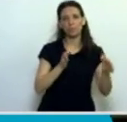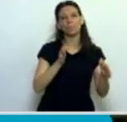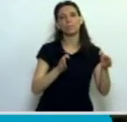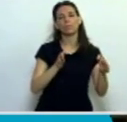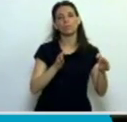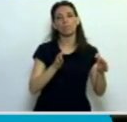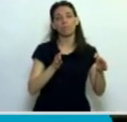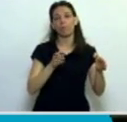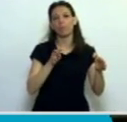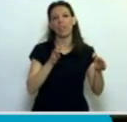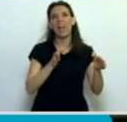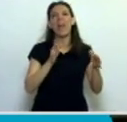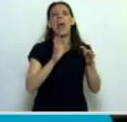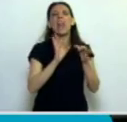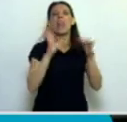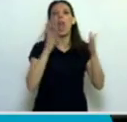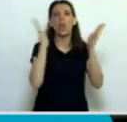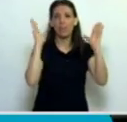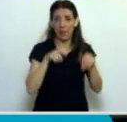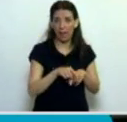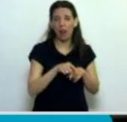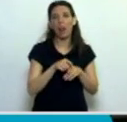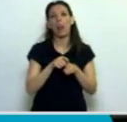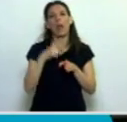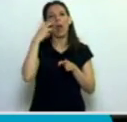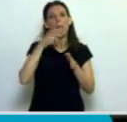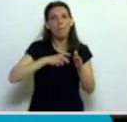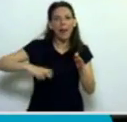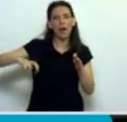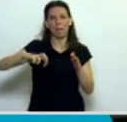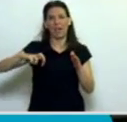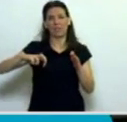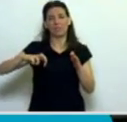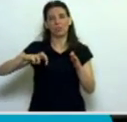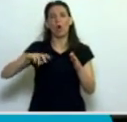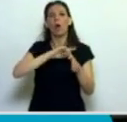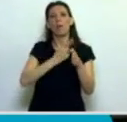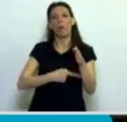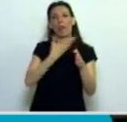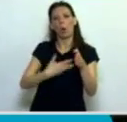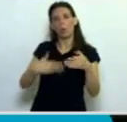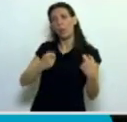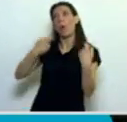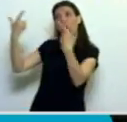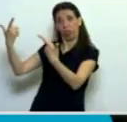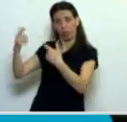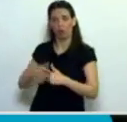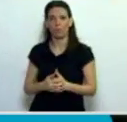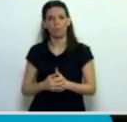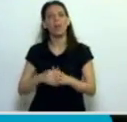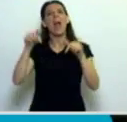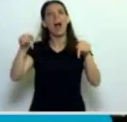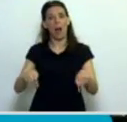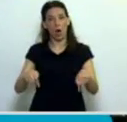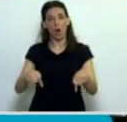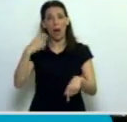en pleno periodo neoliberal, el Parlamento cedió al Poder Ejecutivo sus facultades.